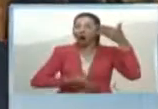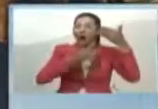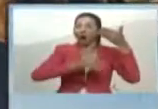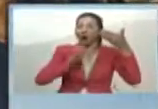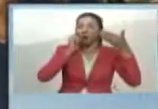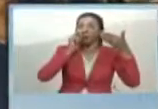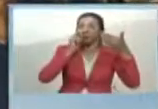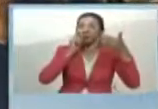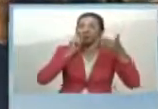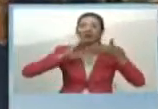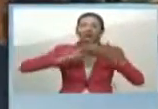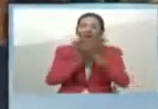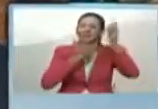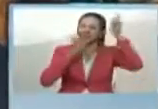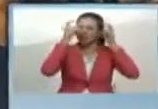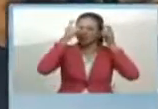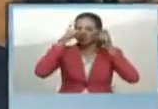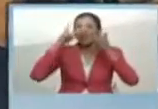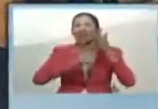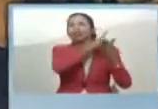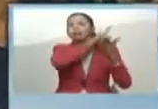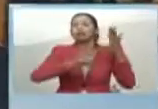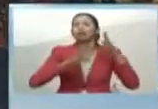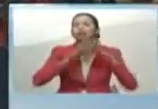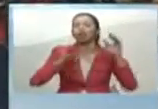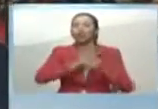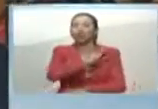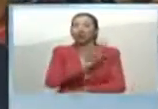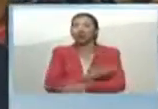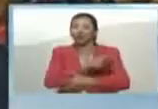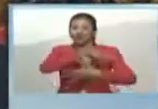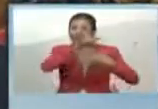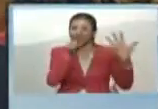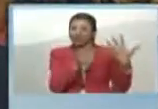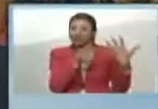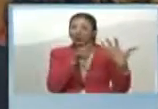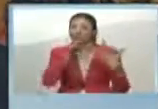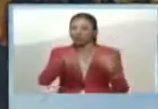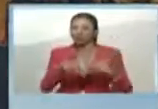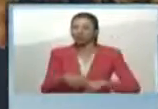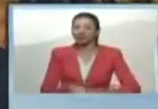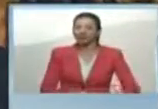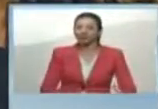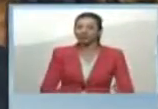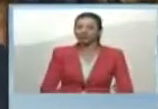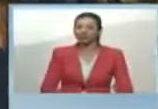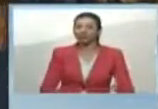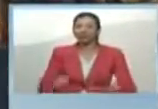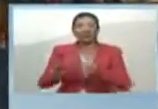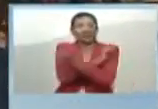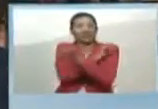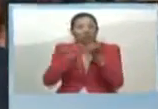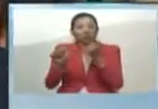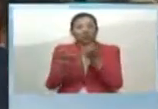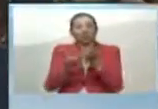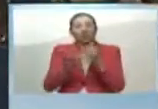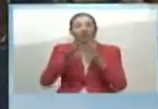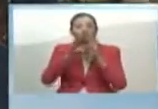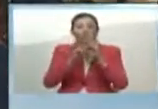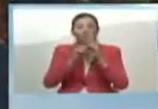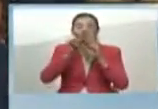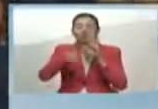que derogaba todos los poderes, que disolvía todos los poderes, y algo más grave, destruía, demolía esta